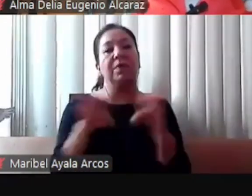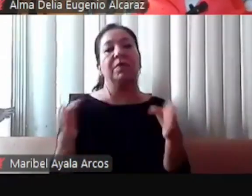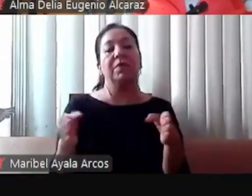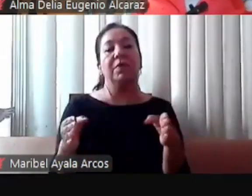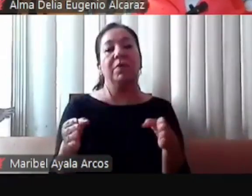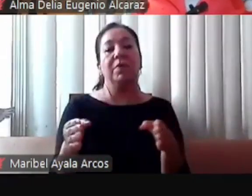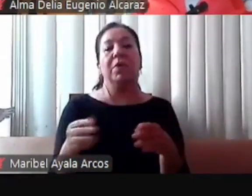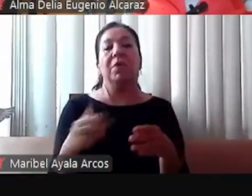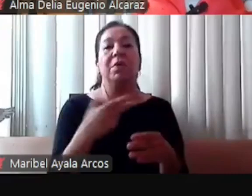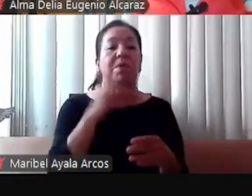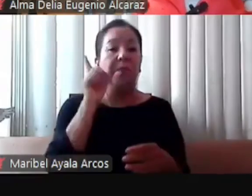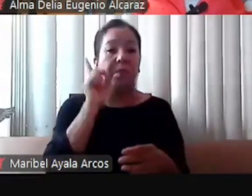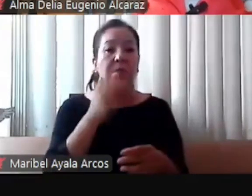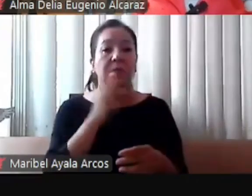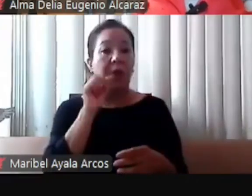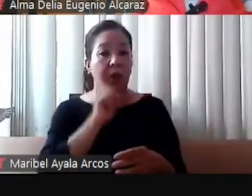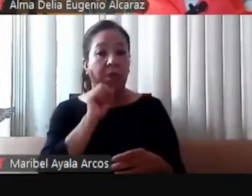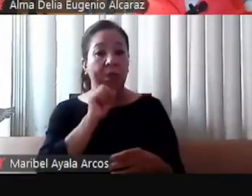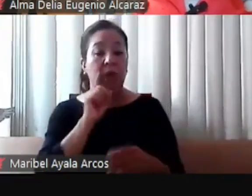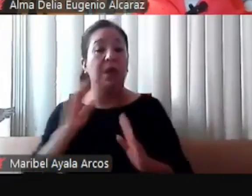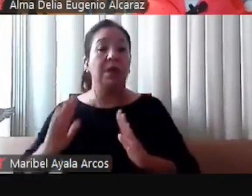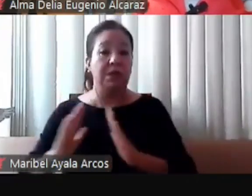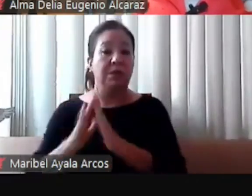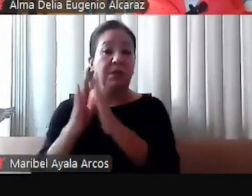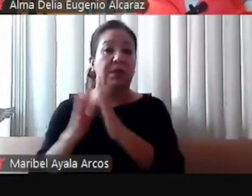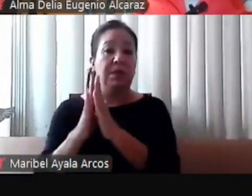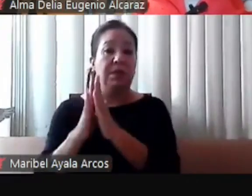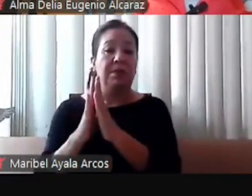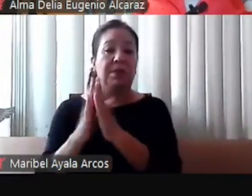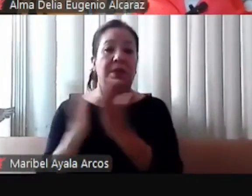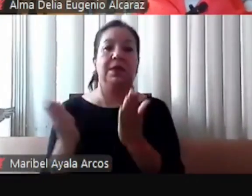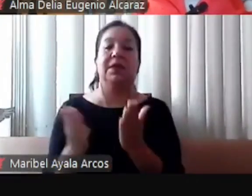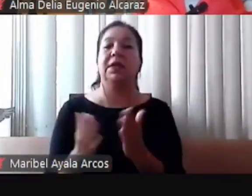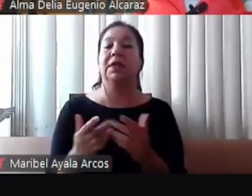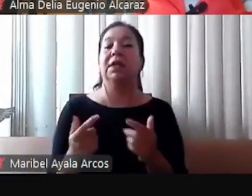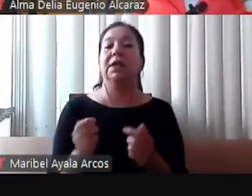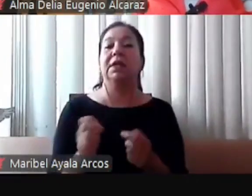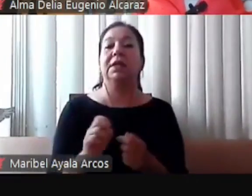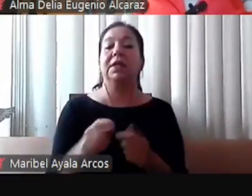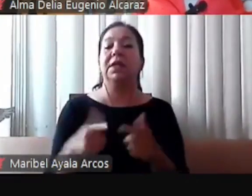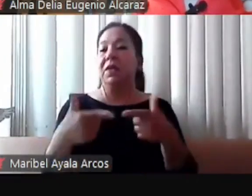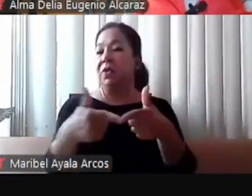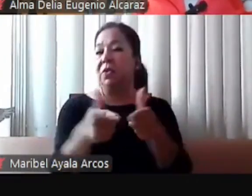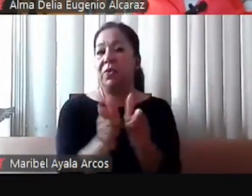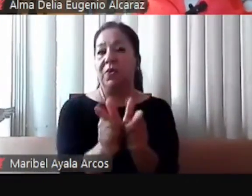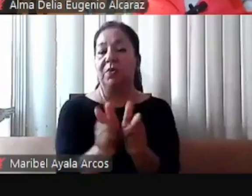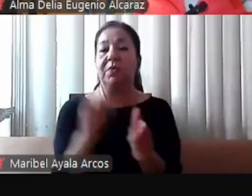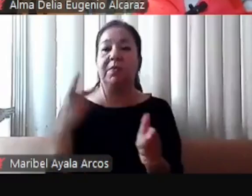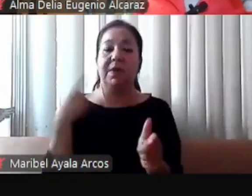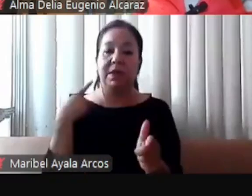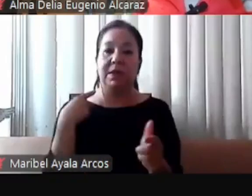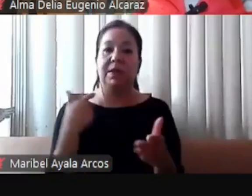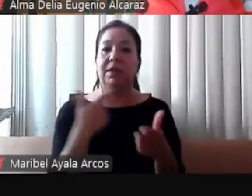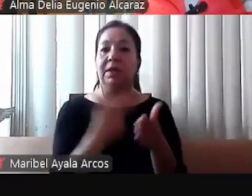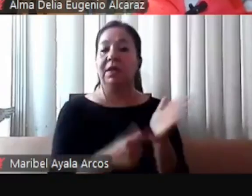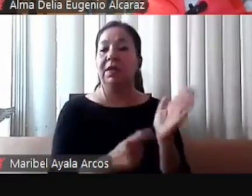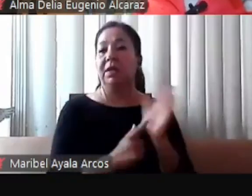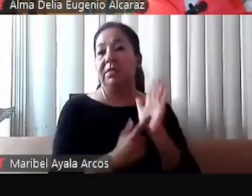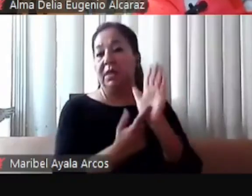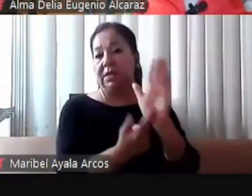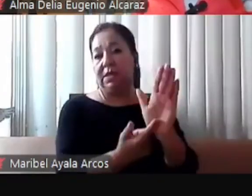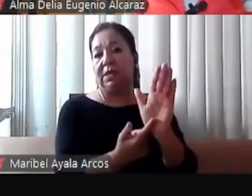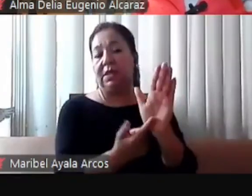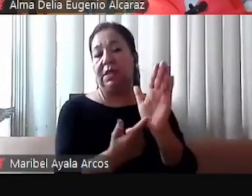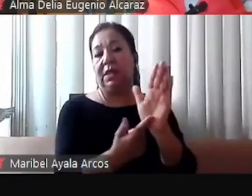género femenino, por lo que no se hace distinción de un partido en específico, sino que de tal norma solo presenta la hipótesis que